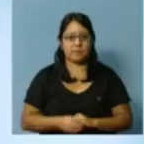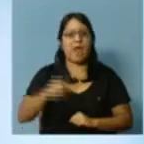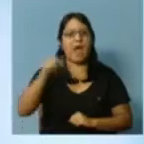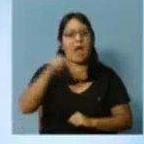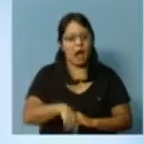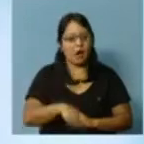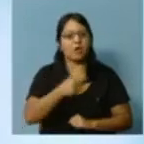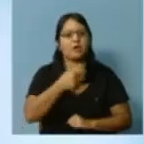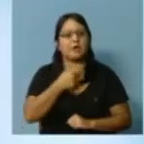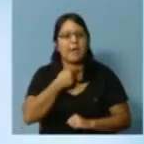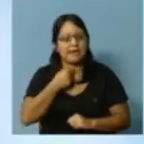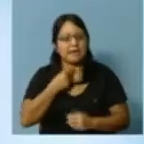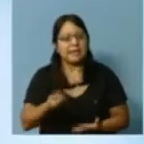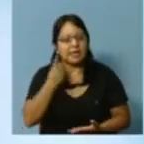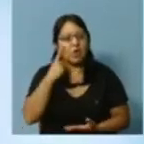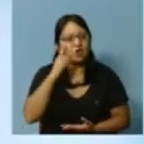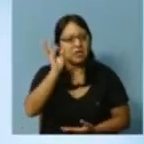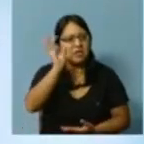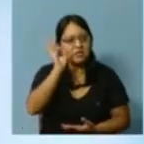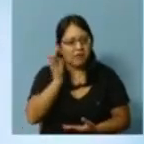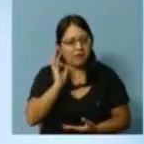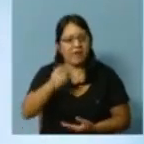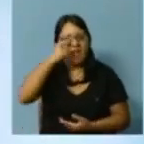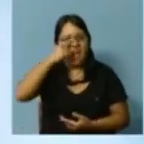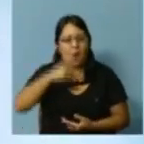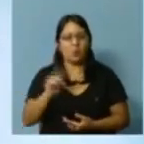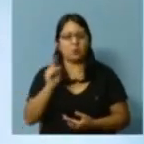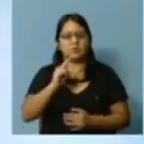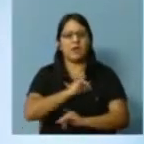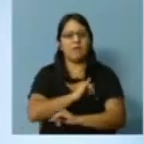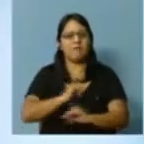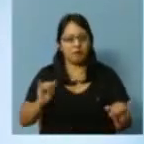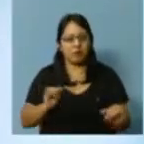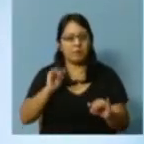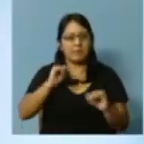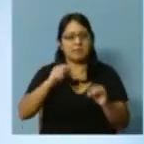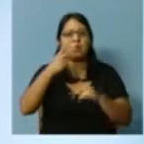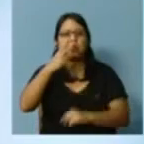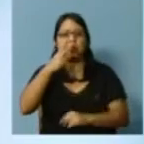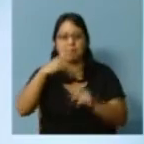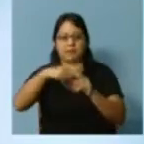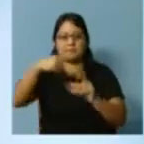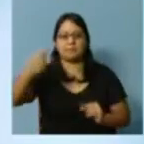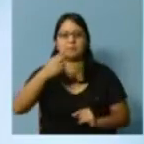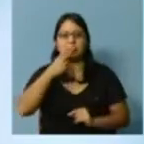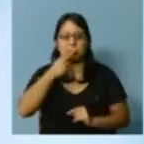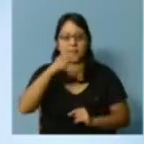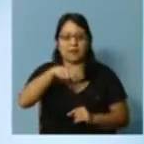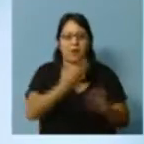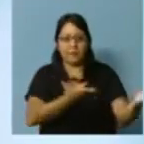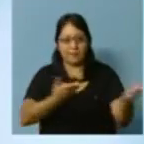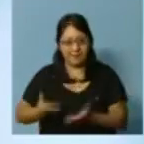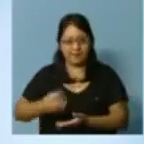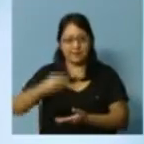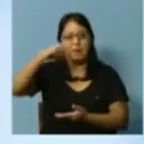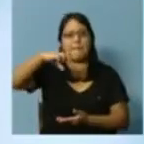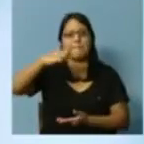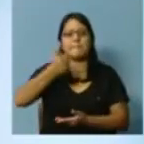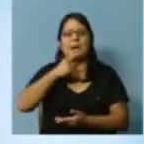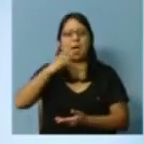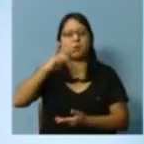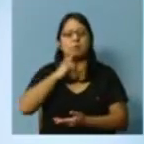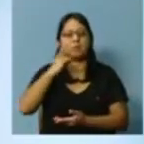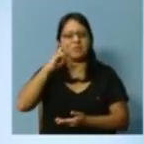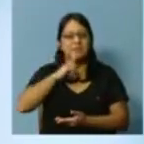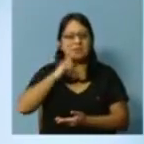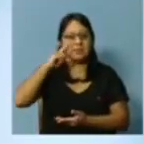pasemos ahora a las últimas novedades del sector tabacalero nos visite el doctor pedro pascuttini presidente de la cámara del tabaco